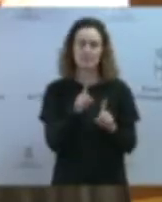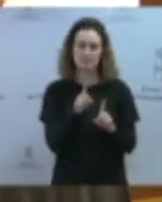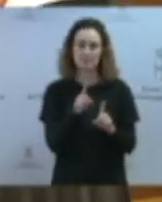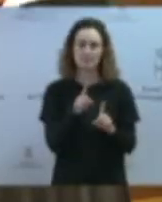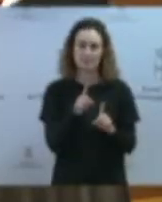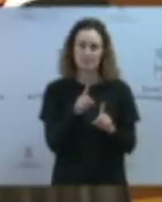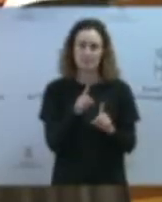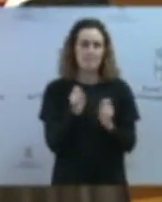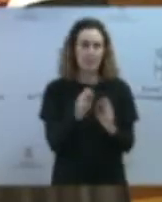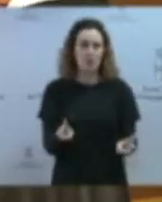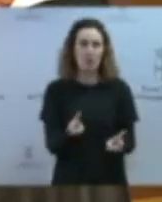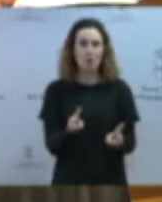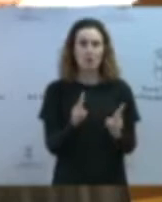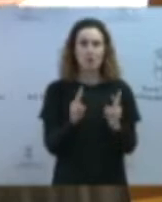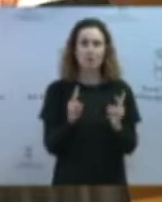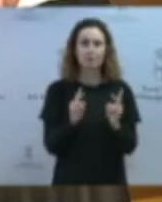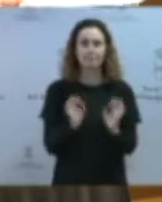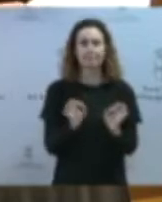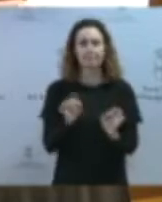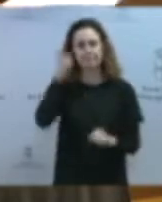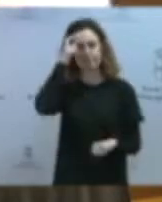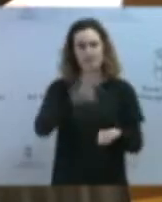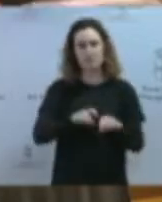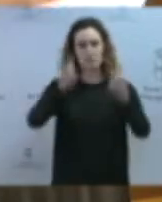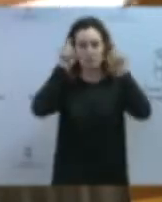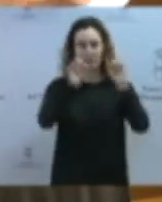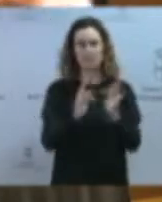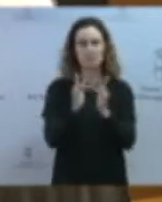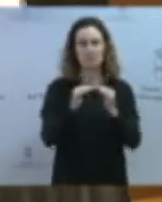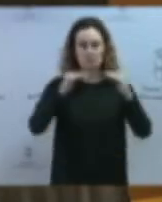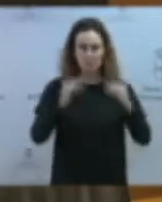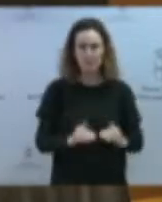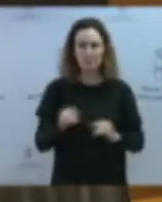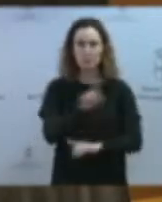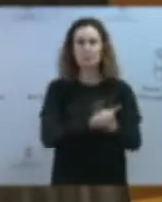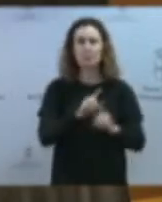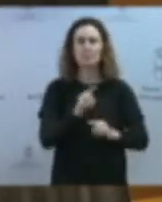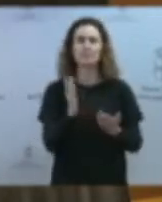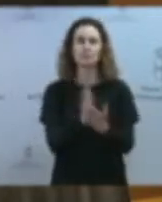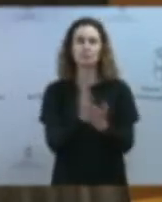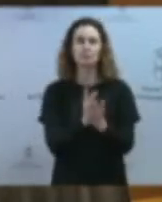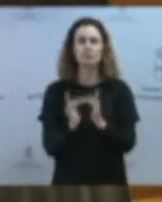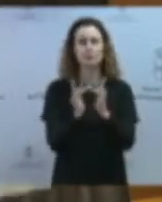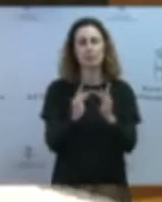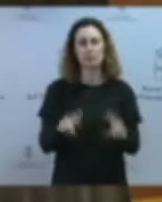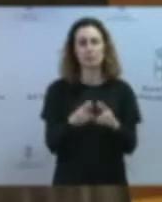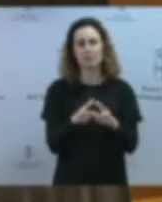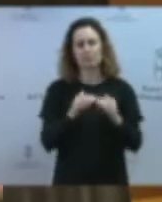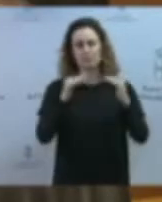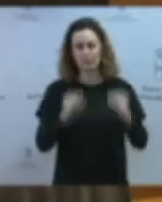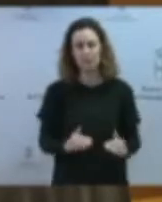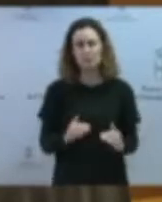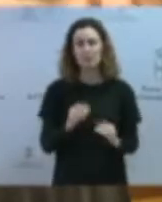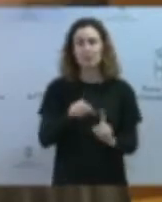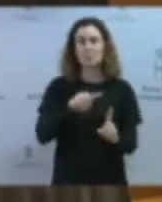problemas relacionales, problemas académicos, dificultad para mantener relaciones sociales, adicción al móvil, cuadros incluso psicológicos por